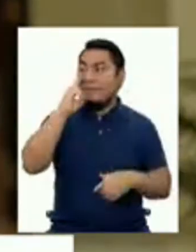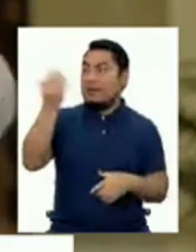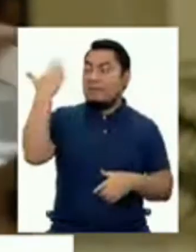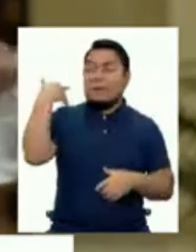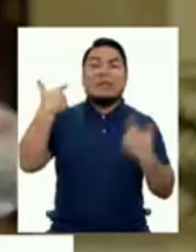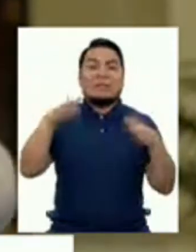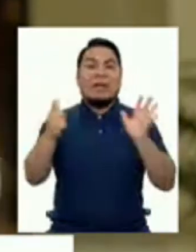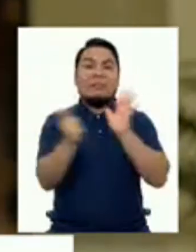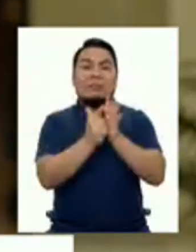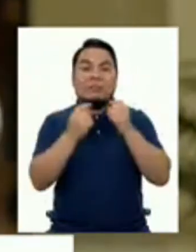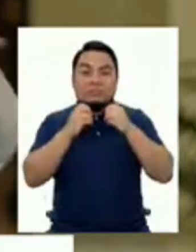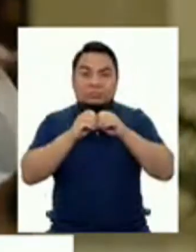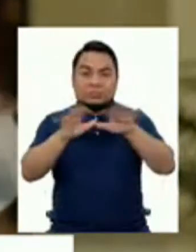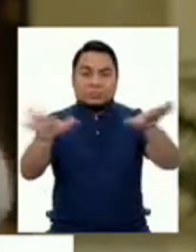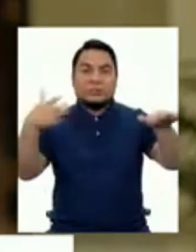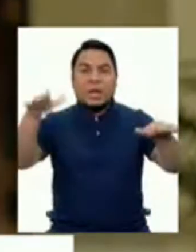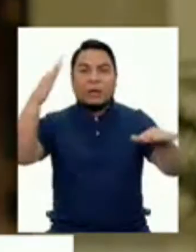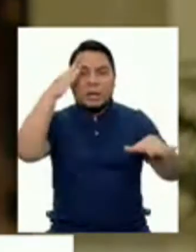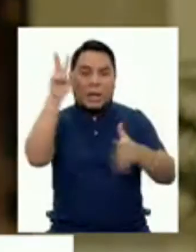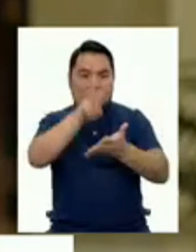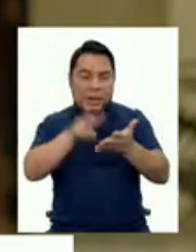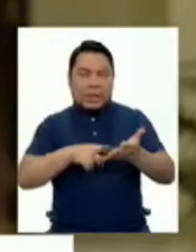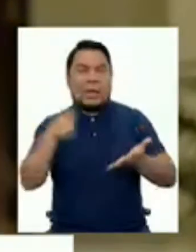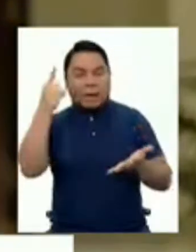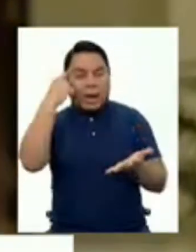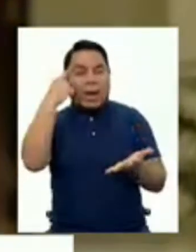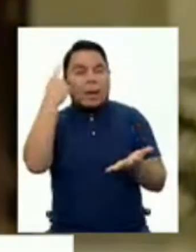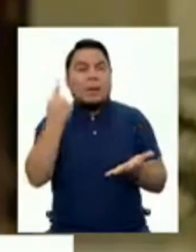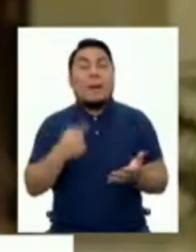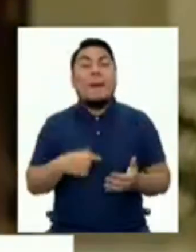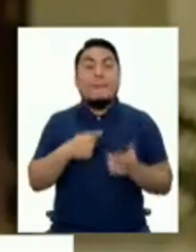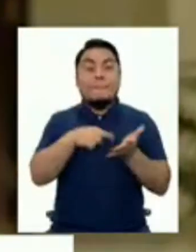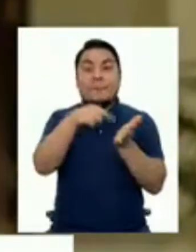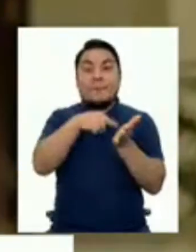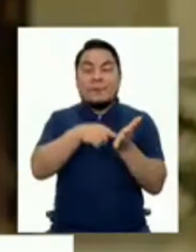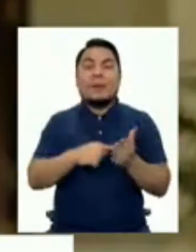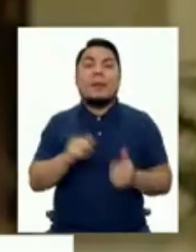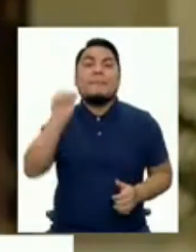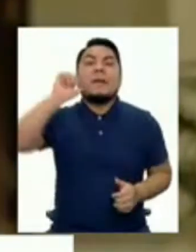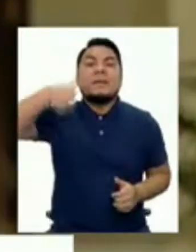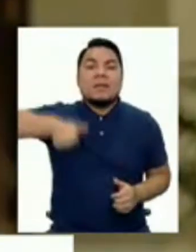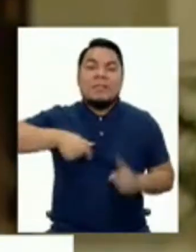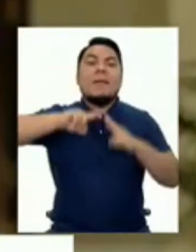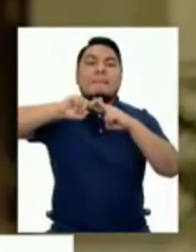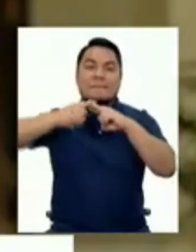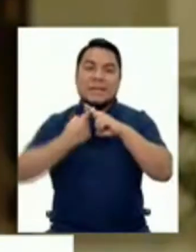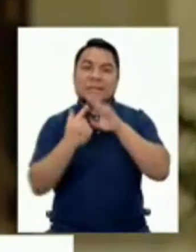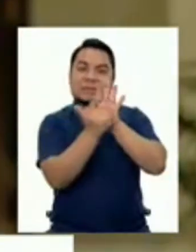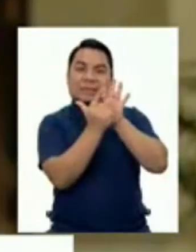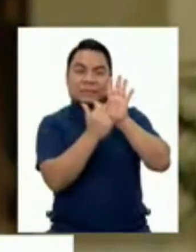que se vaya difundiendo, pero que entre en vigencia a partir de mañana,